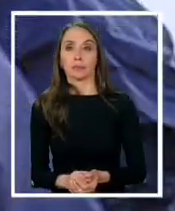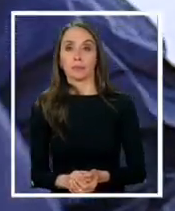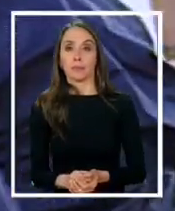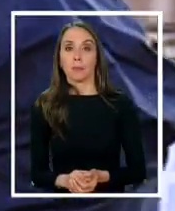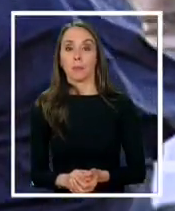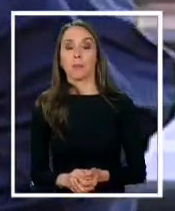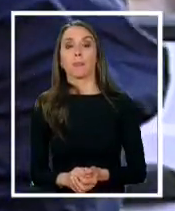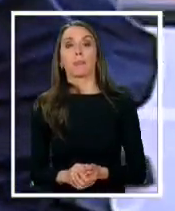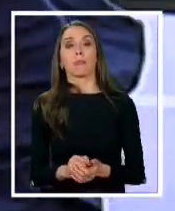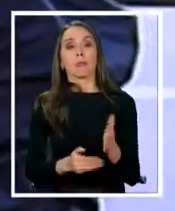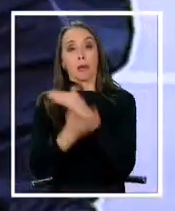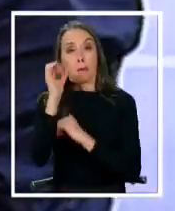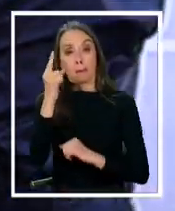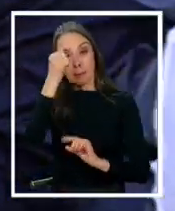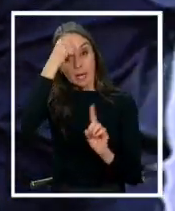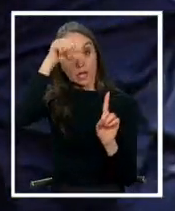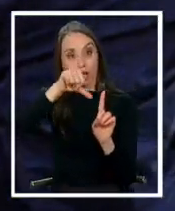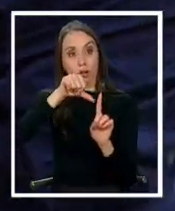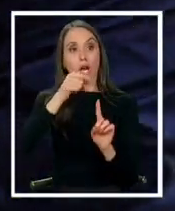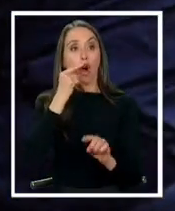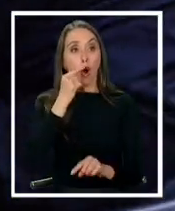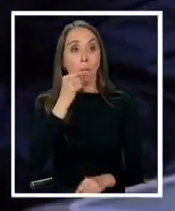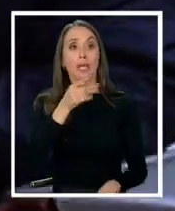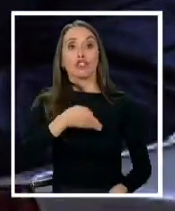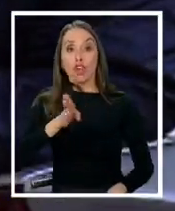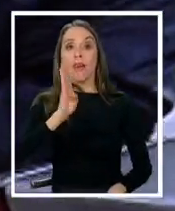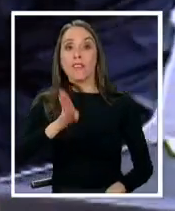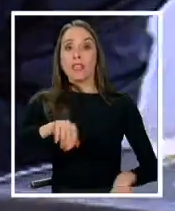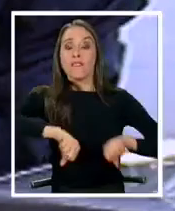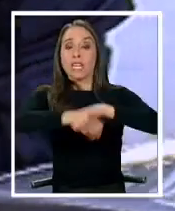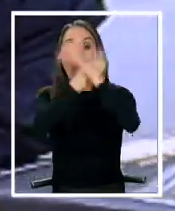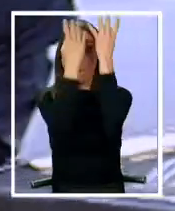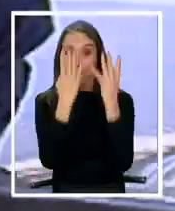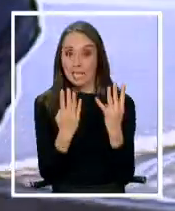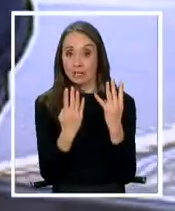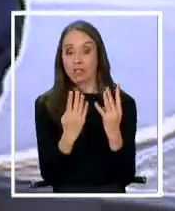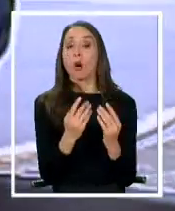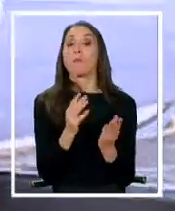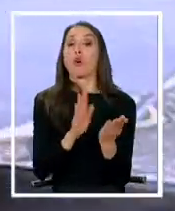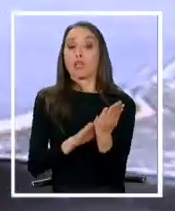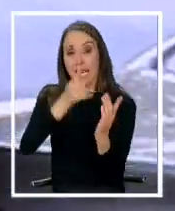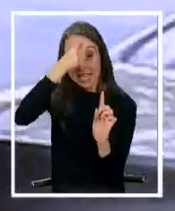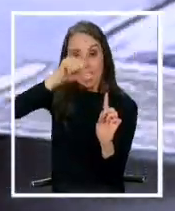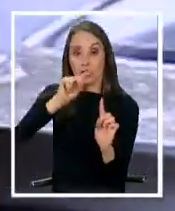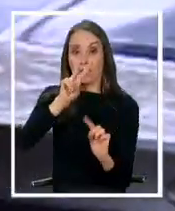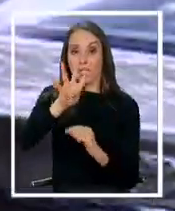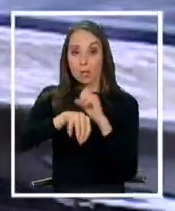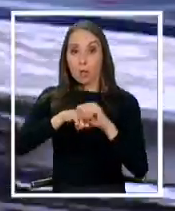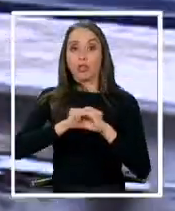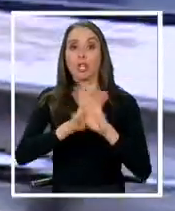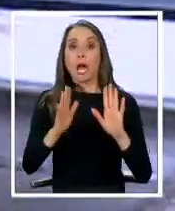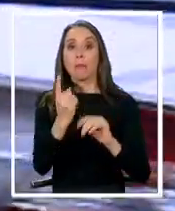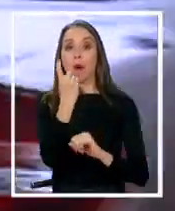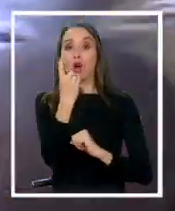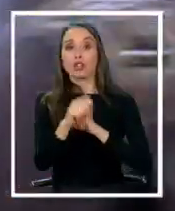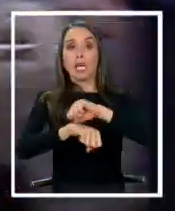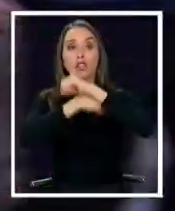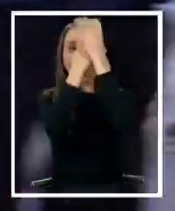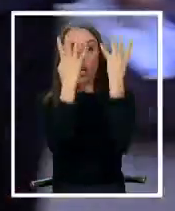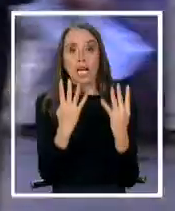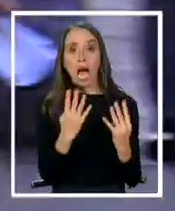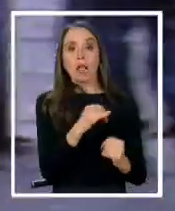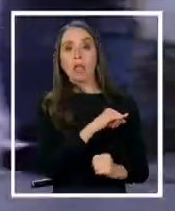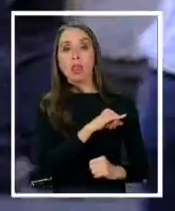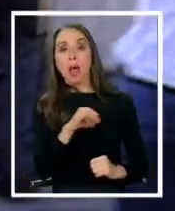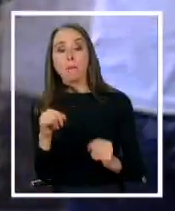De acuerdo a esa primera condena, Hugo Pastén todavía debería estar preso. Pero de los 24 años alcanzó a cumplir solo 11 y salió